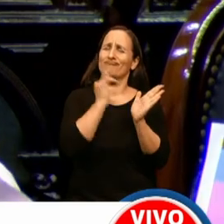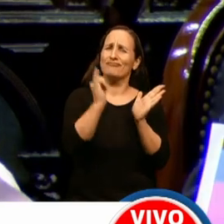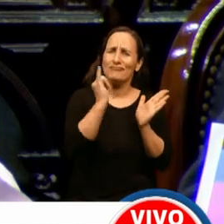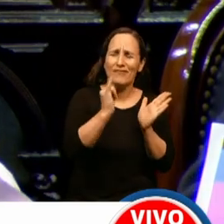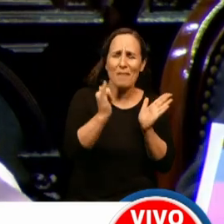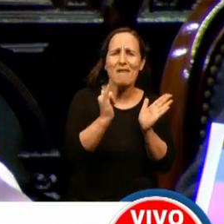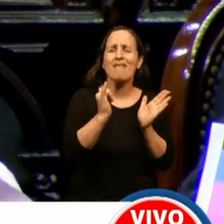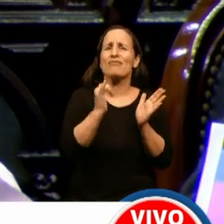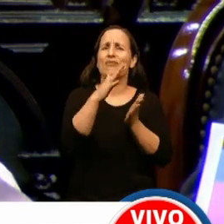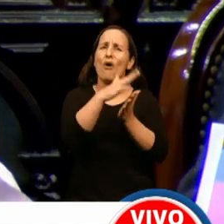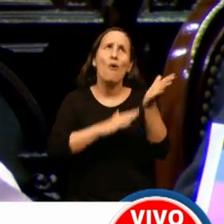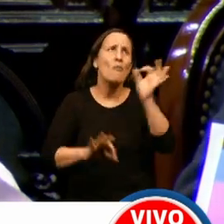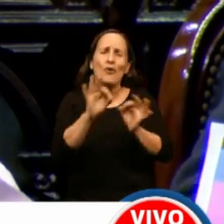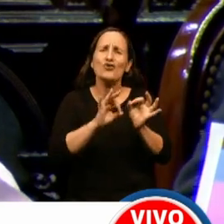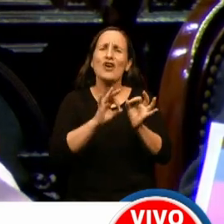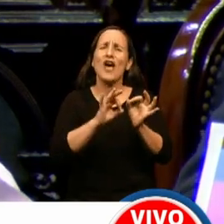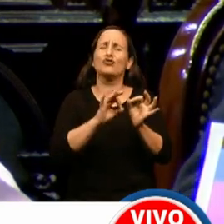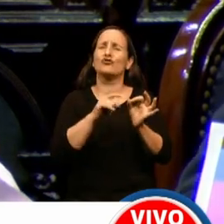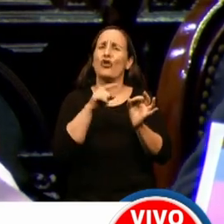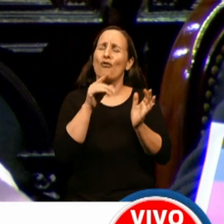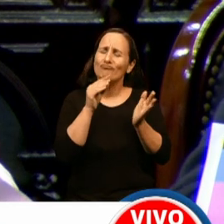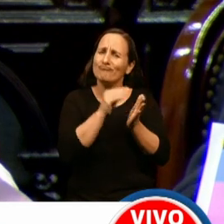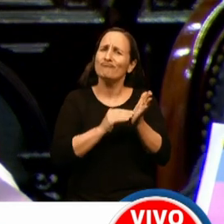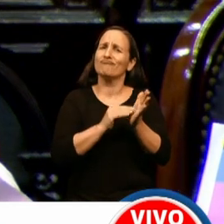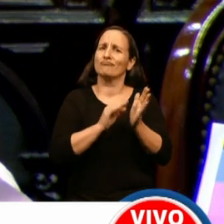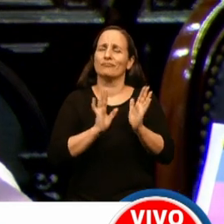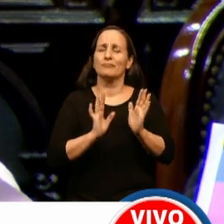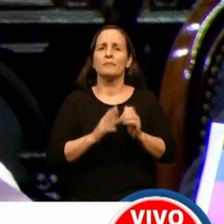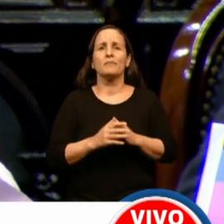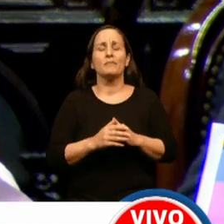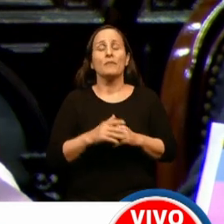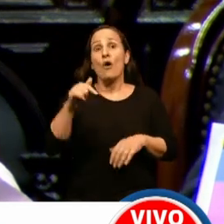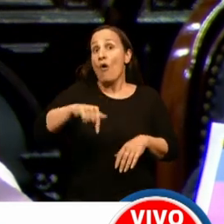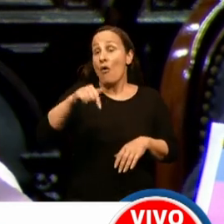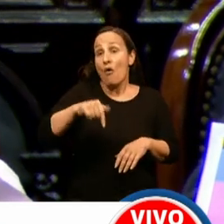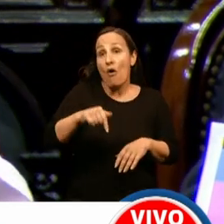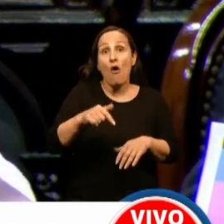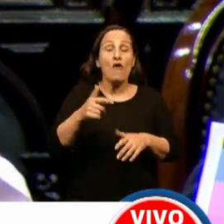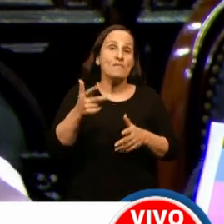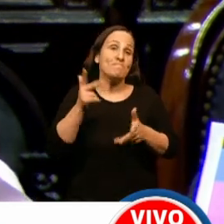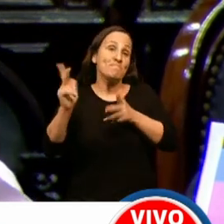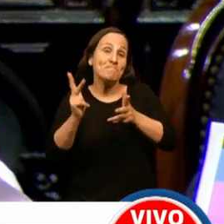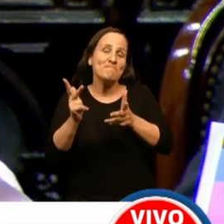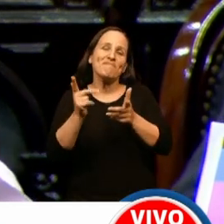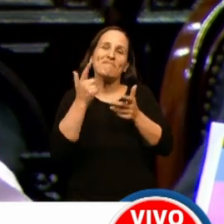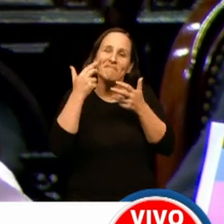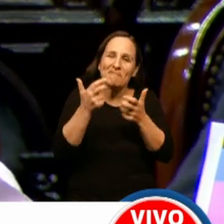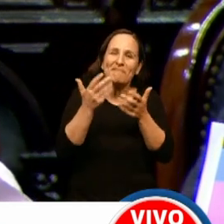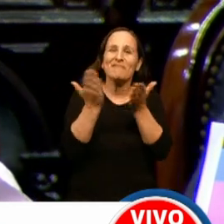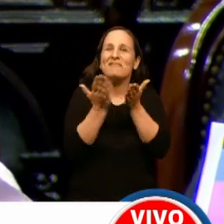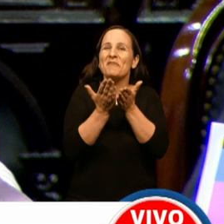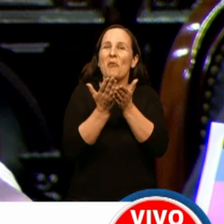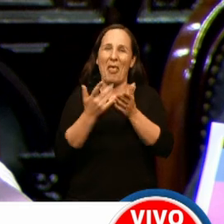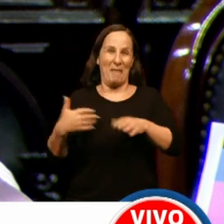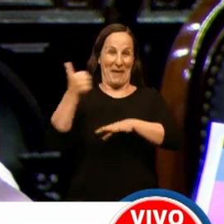contiene este proyecto y hoy hablando y estudiando un poco para